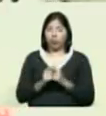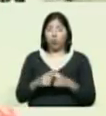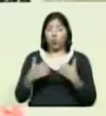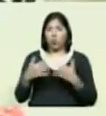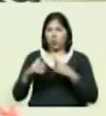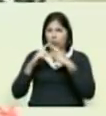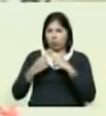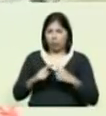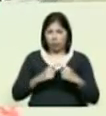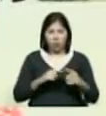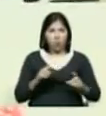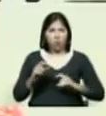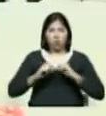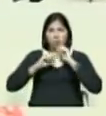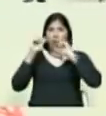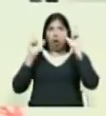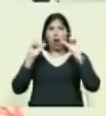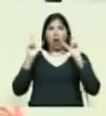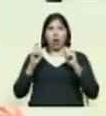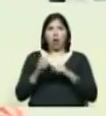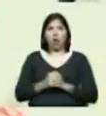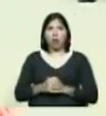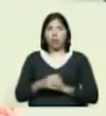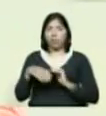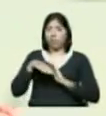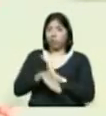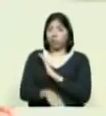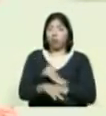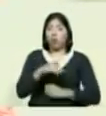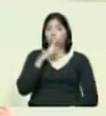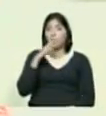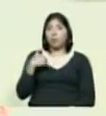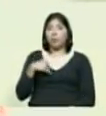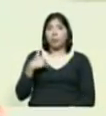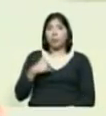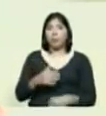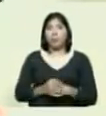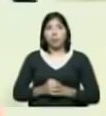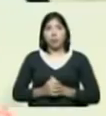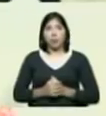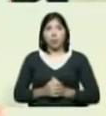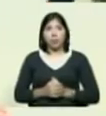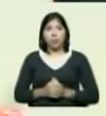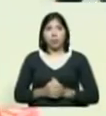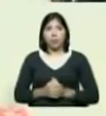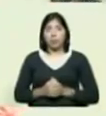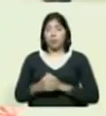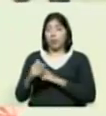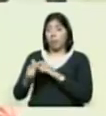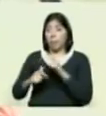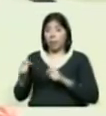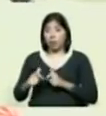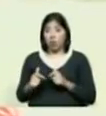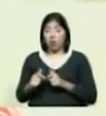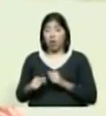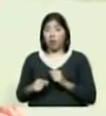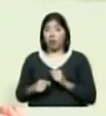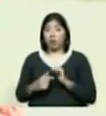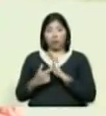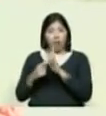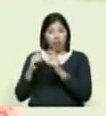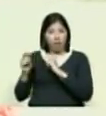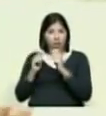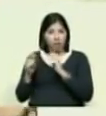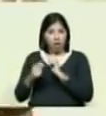que agudizan la crisis que atraviesa este país. El llamado que hacían los repatriados que han llegado a